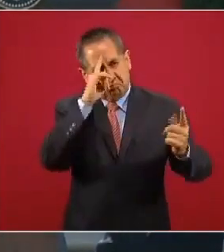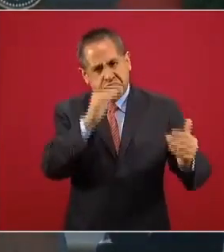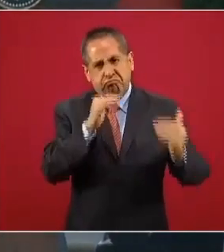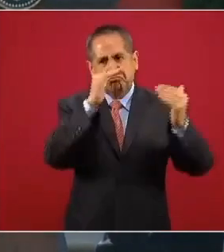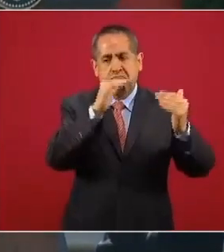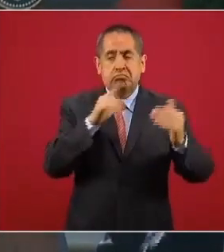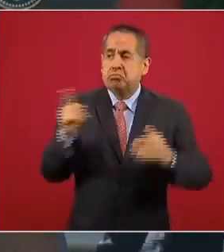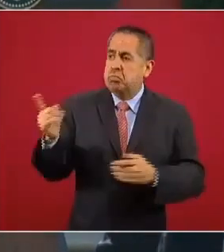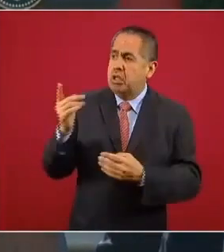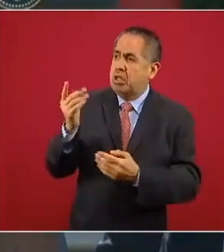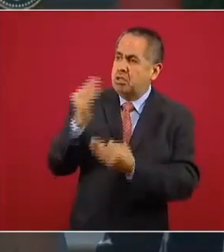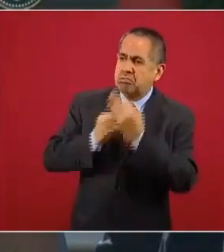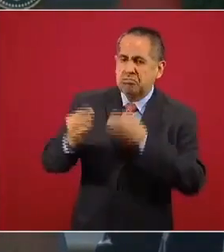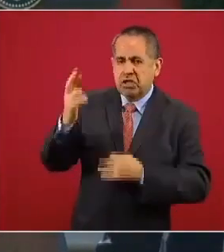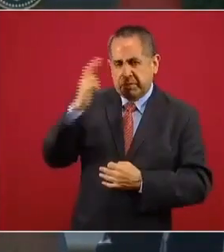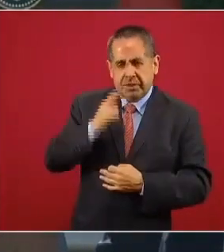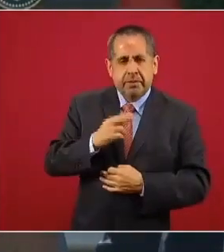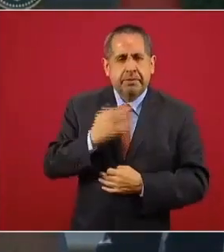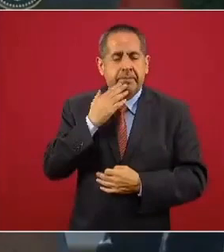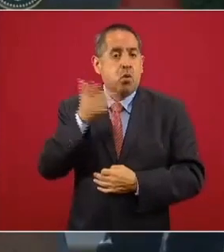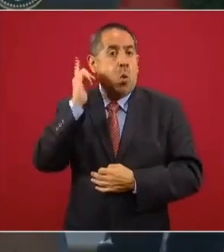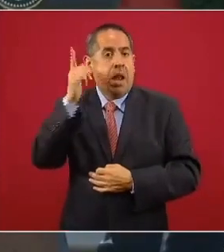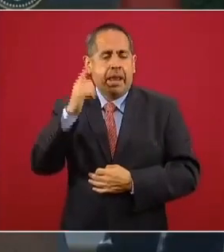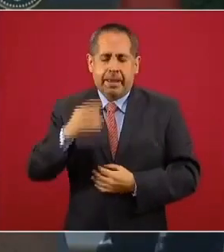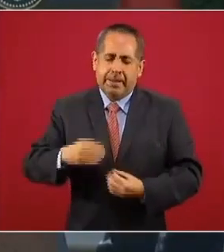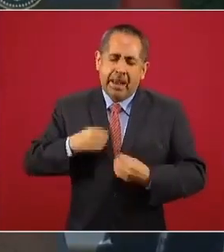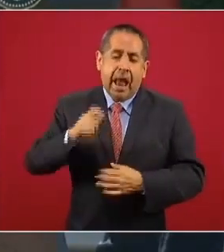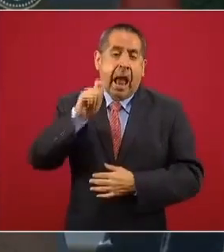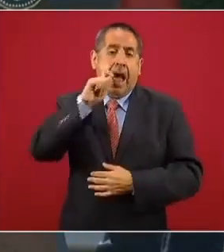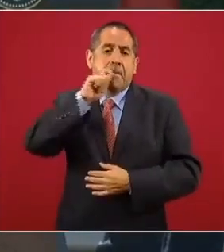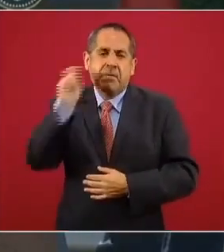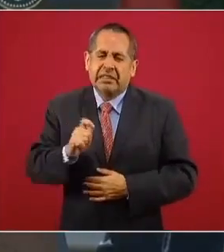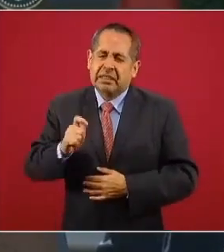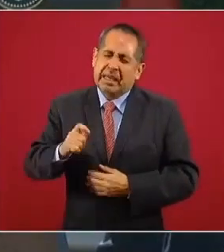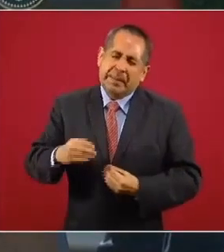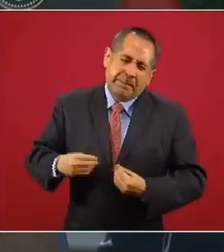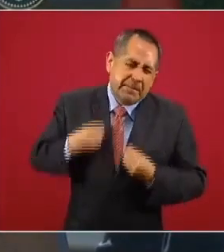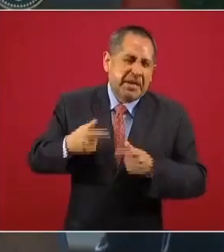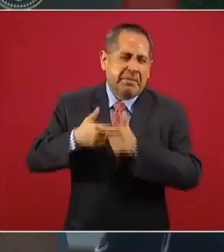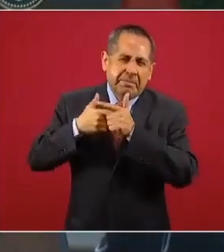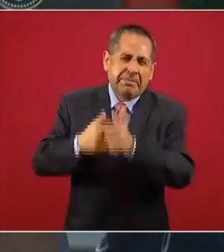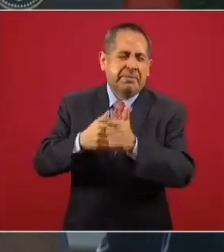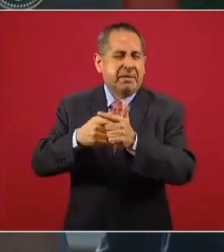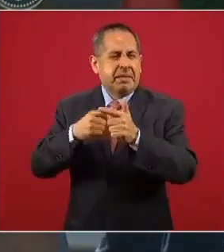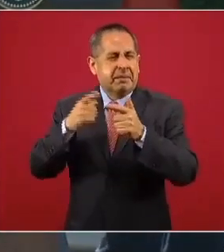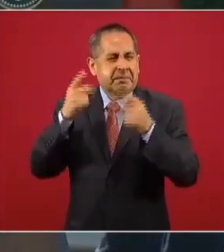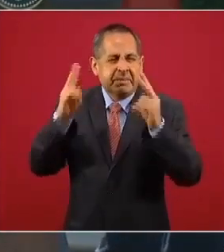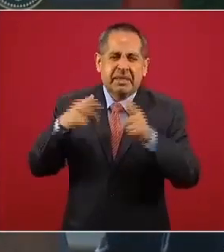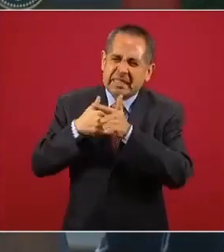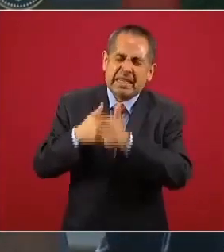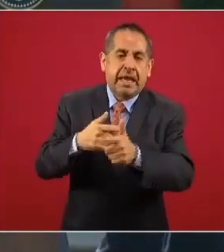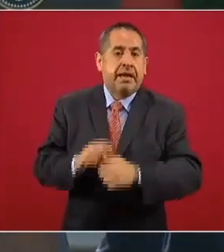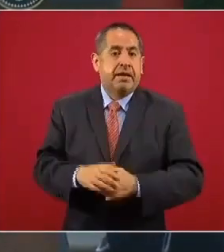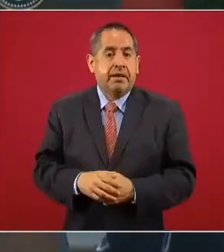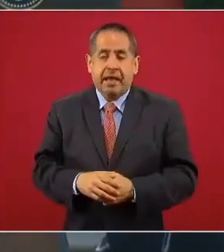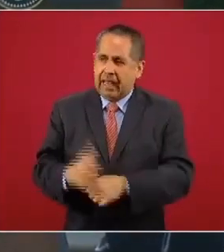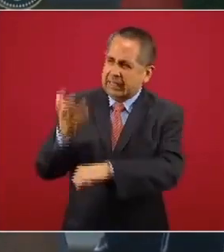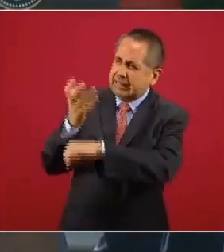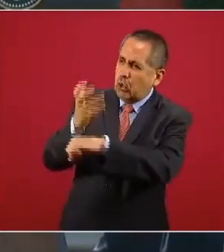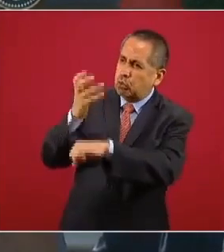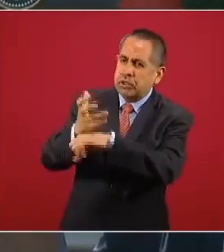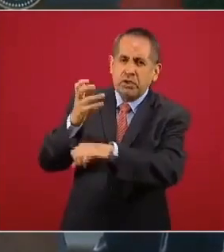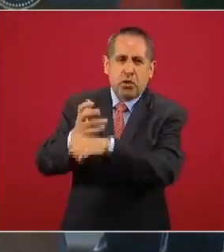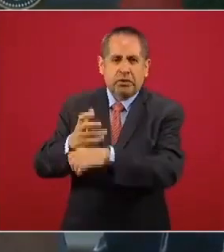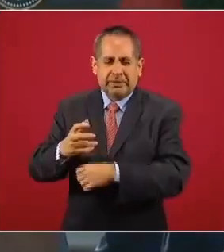soberano. Que viva la amistad de nuestras dos naciones. Que viva Estados Unidos